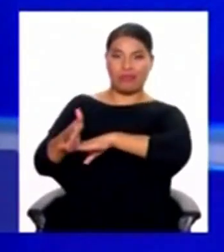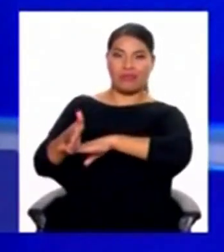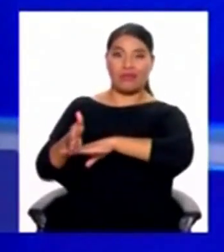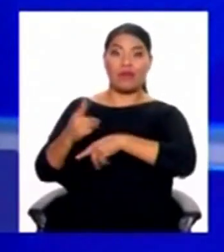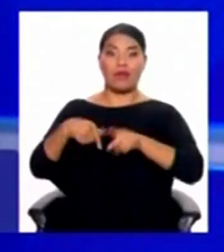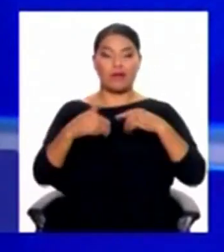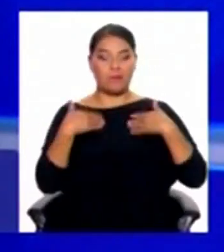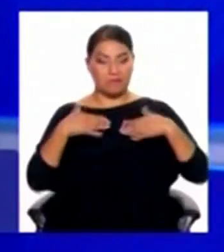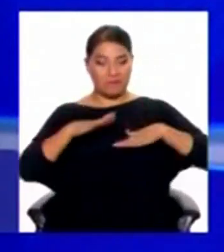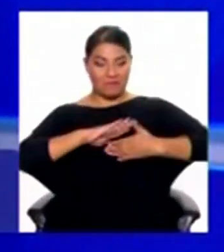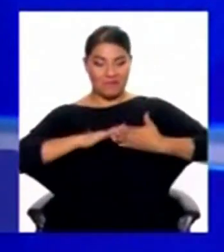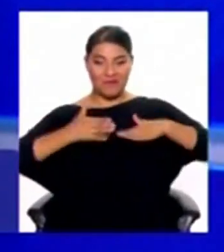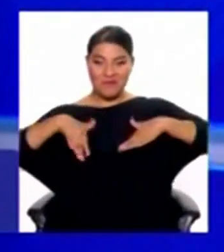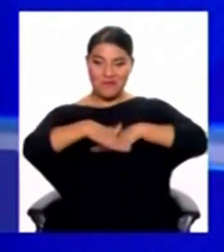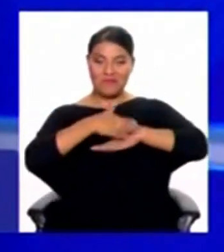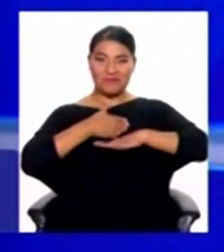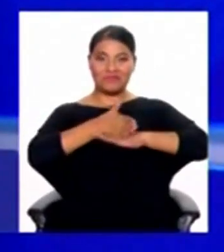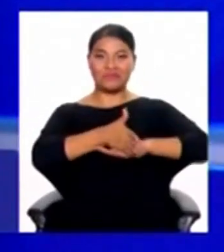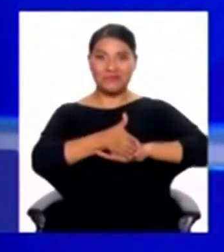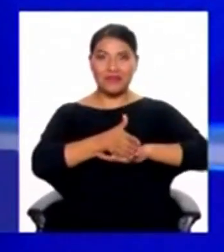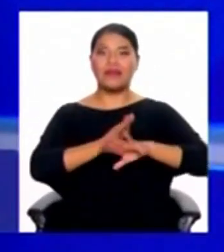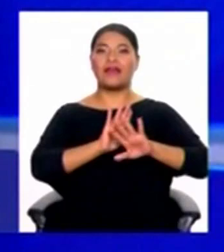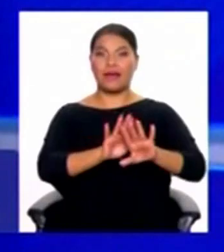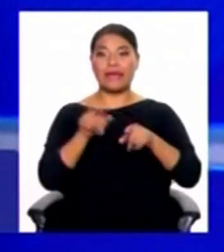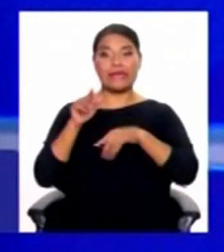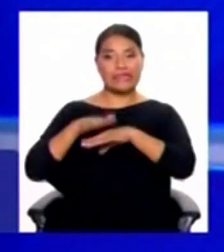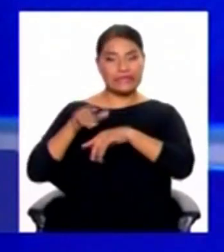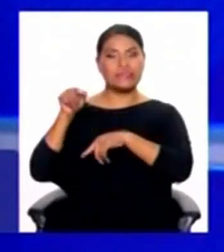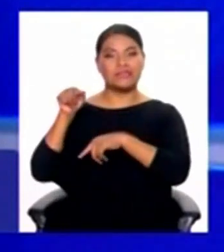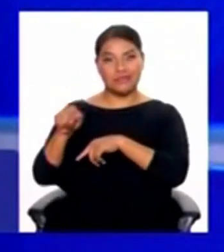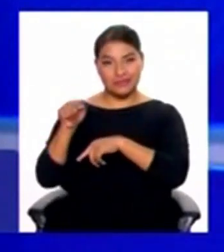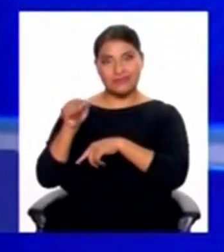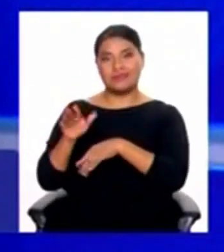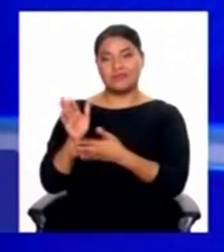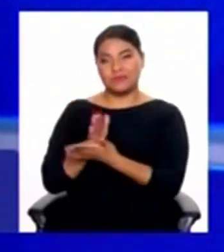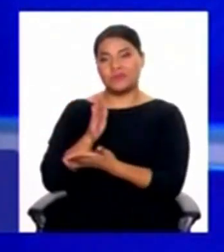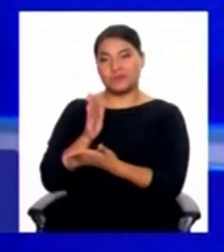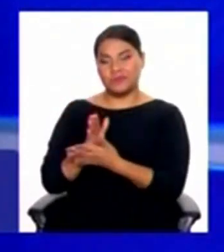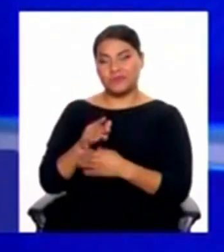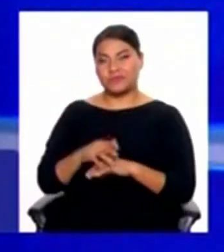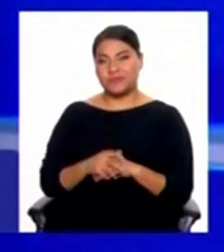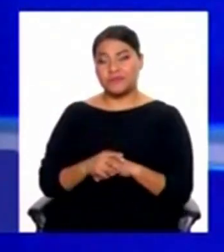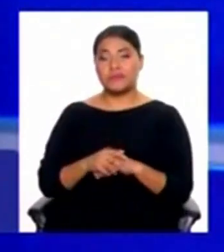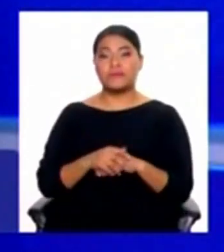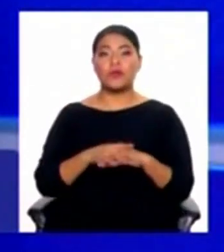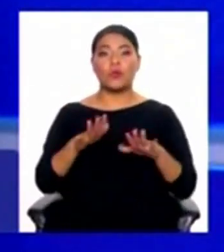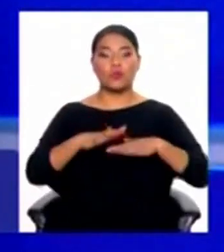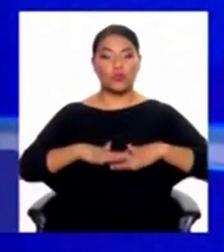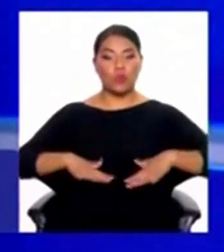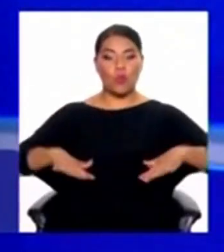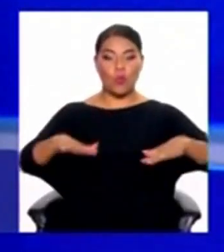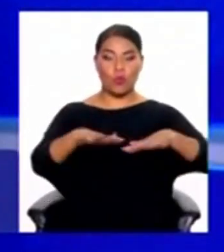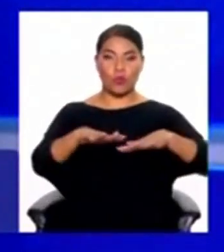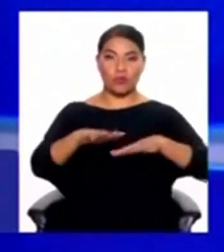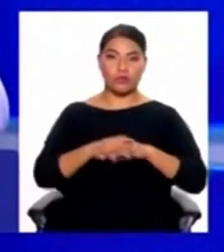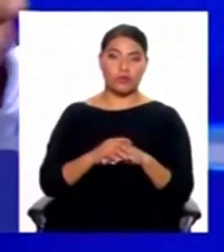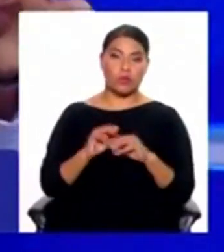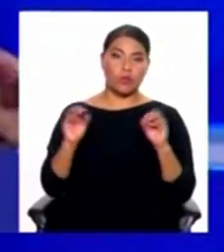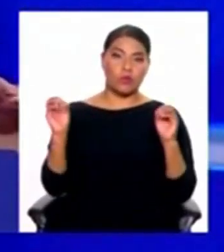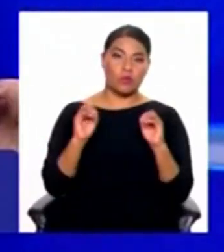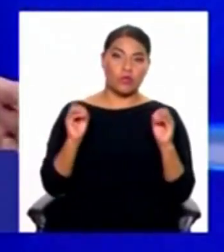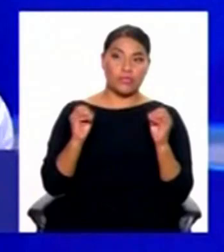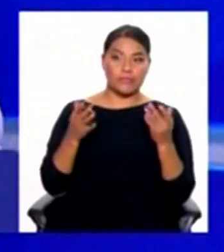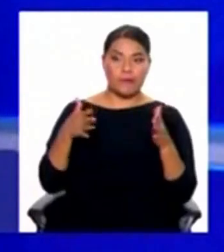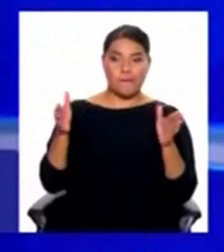pensamos el cómo el Estado actúa en el territorio, solamente a nivel de obras de manera aislada o